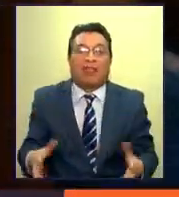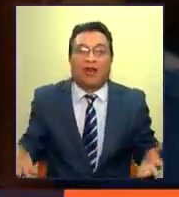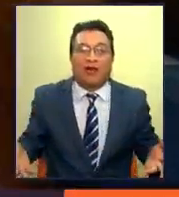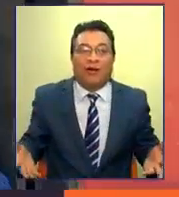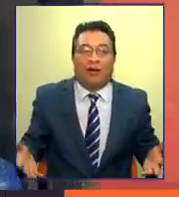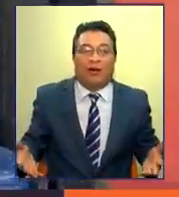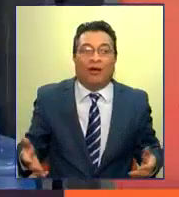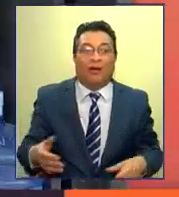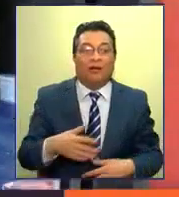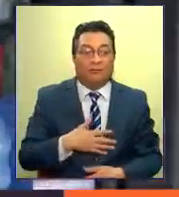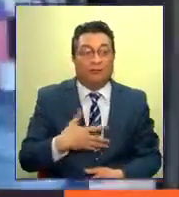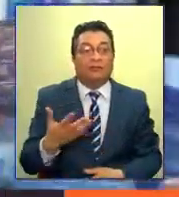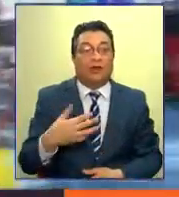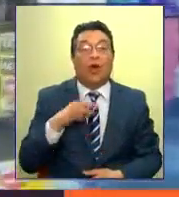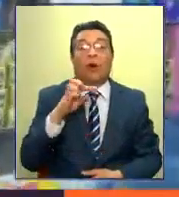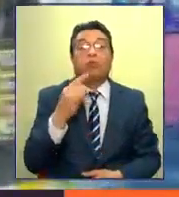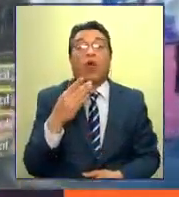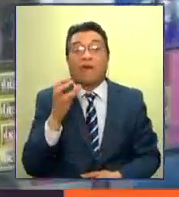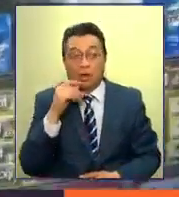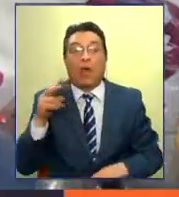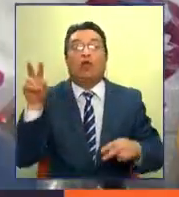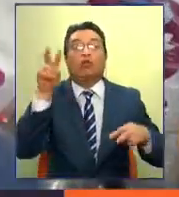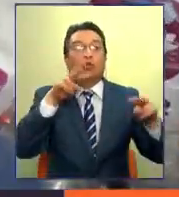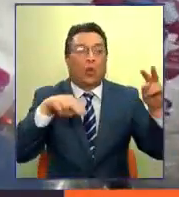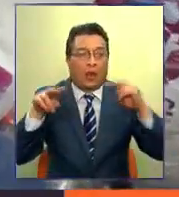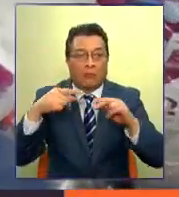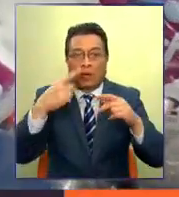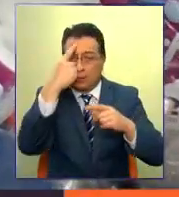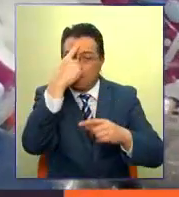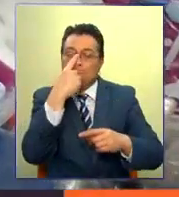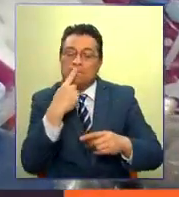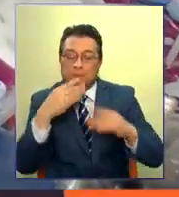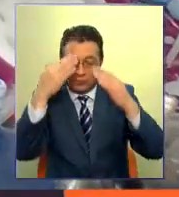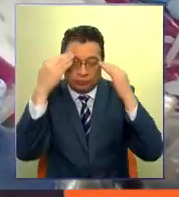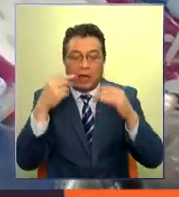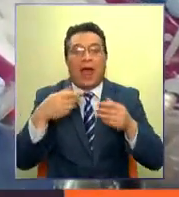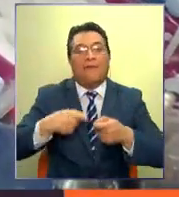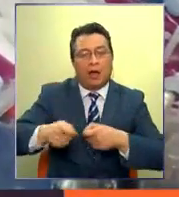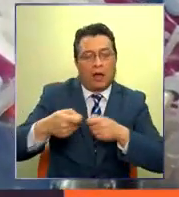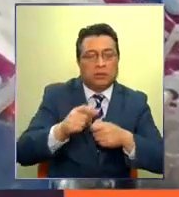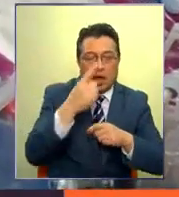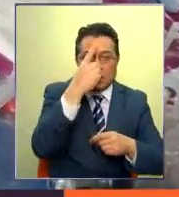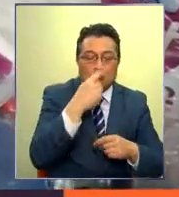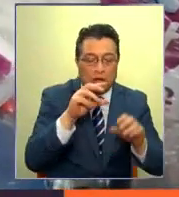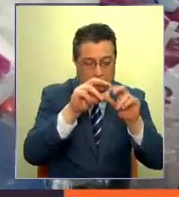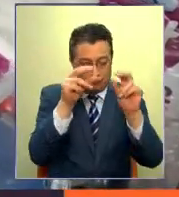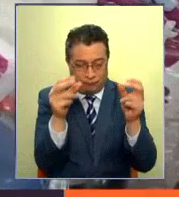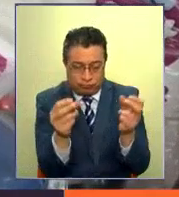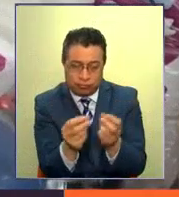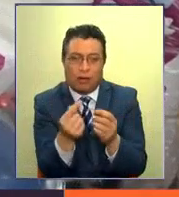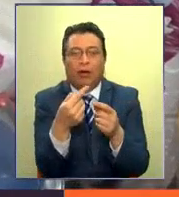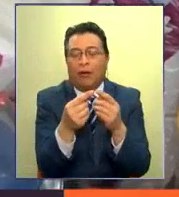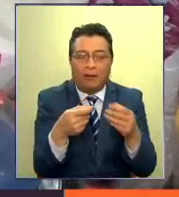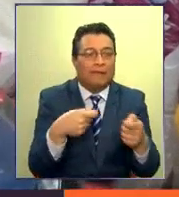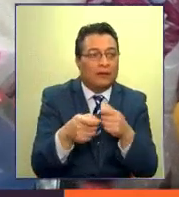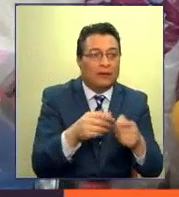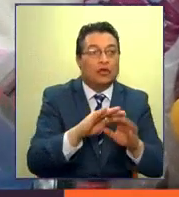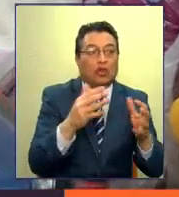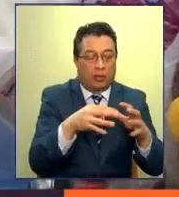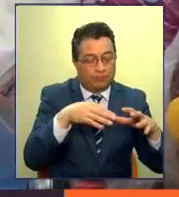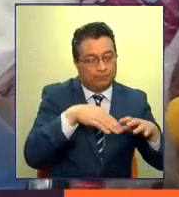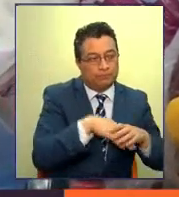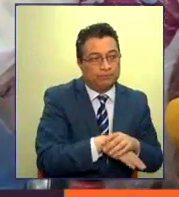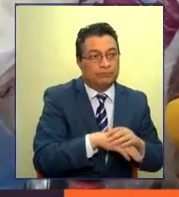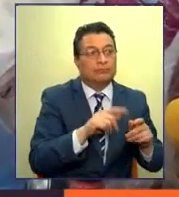Acá se vendía todo lo que es para turismo. Imágenes, recuerdos, rosarios, y todo se guardó y se